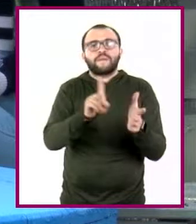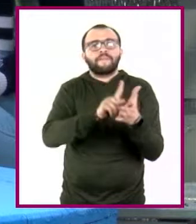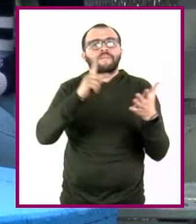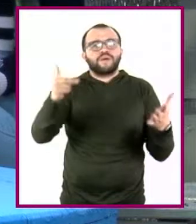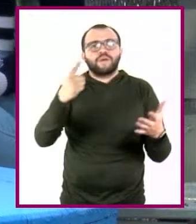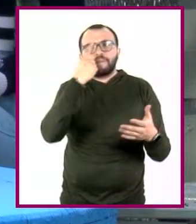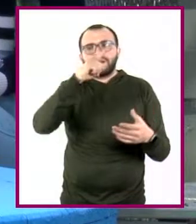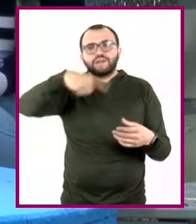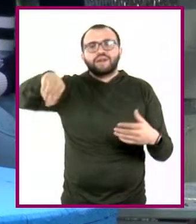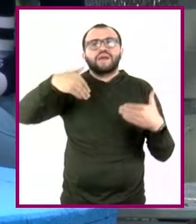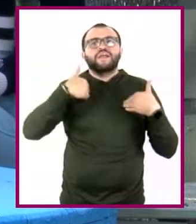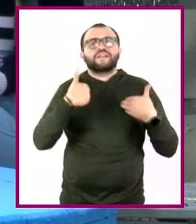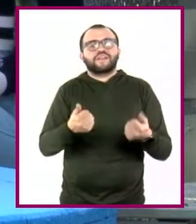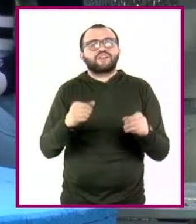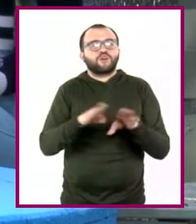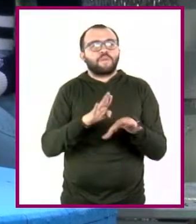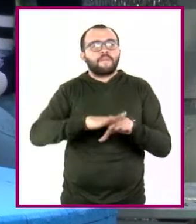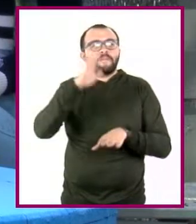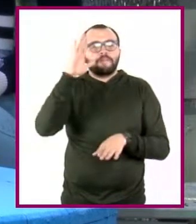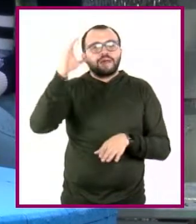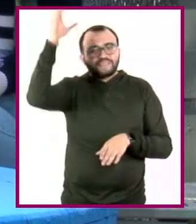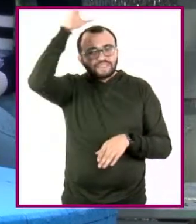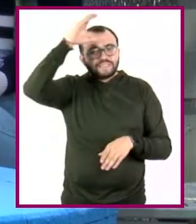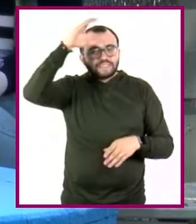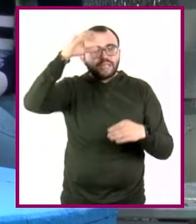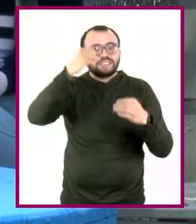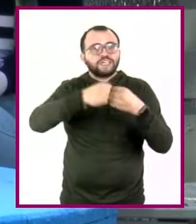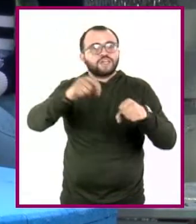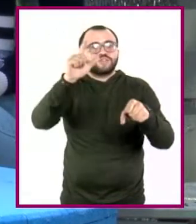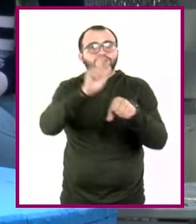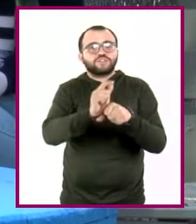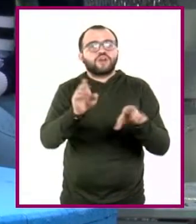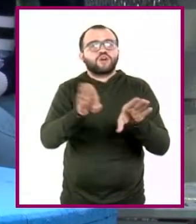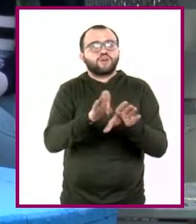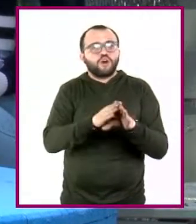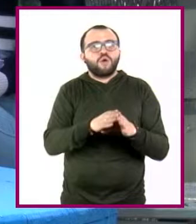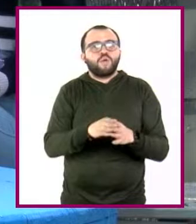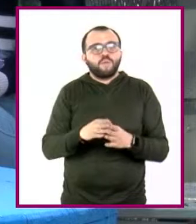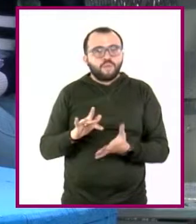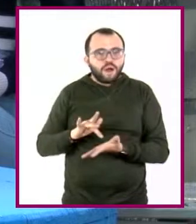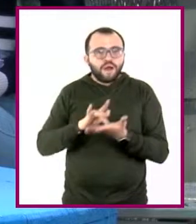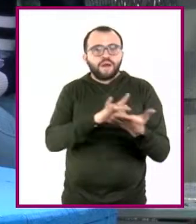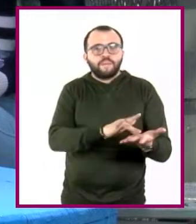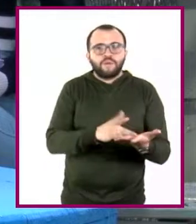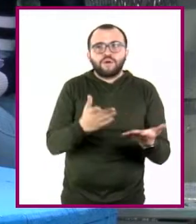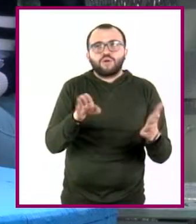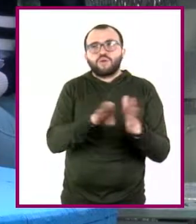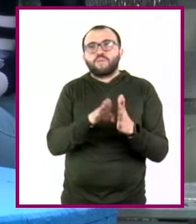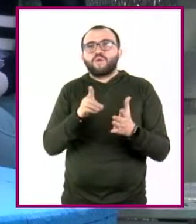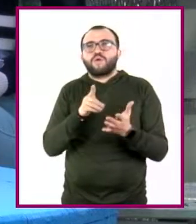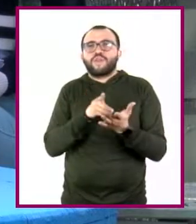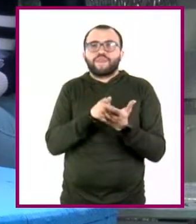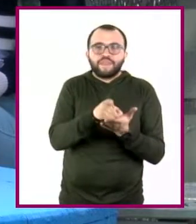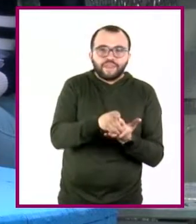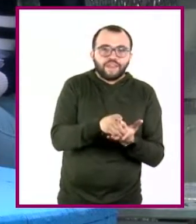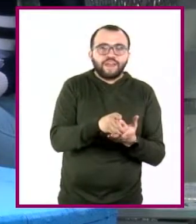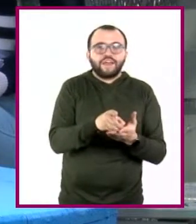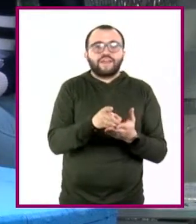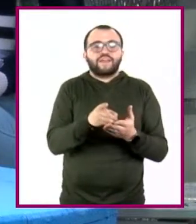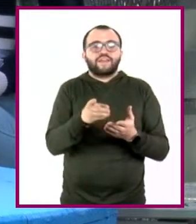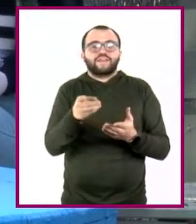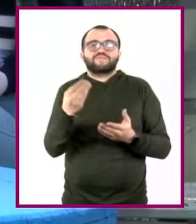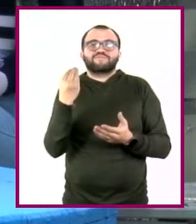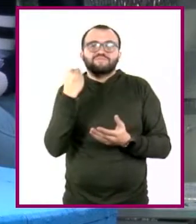a entender las ciencias sociales, apoyándonos en disciplinas del conocimiento social, tales como Derecho, Economía y